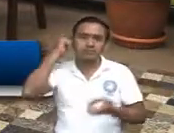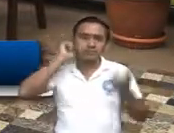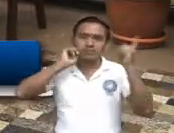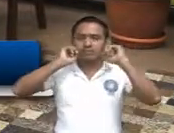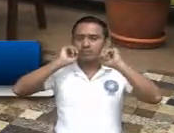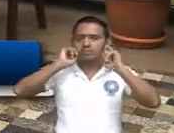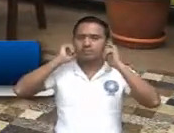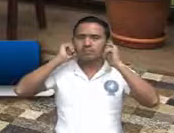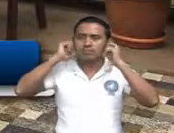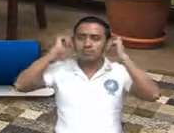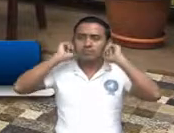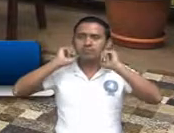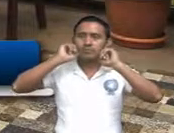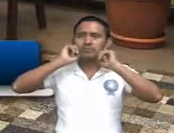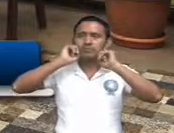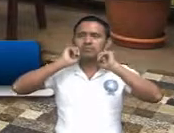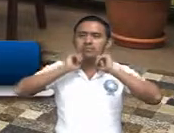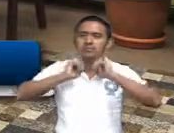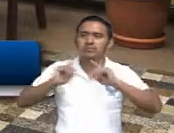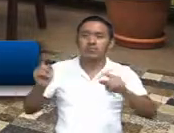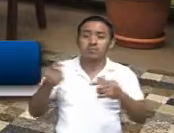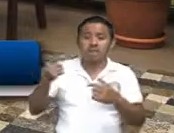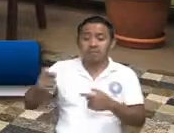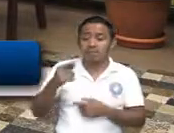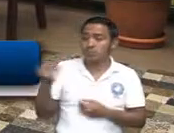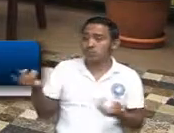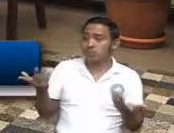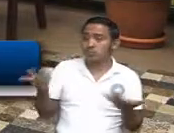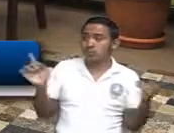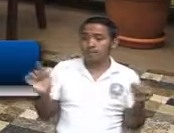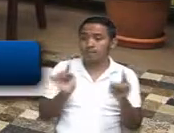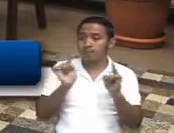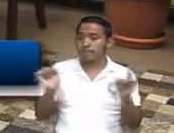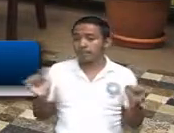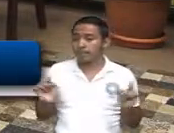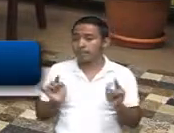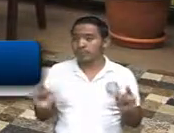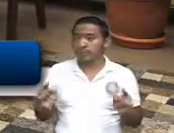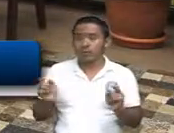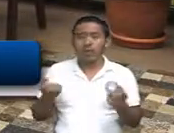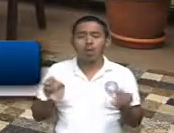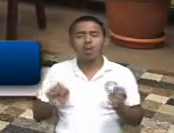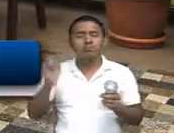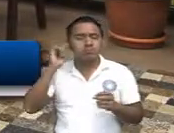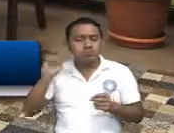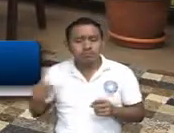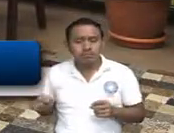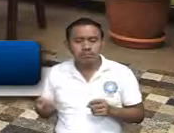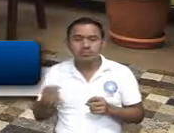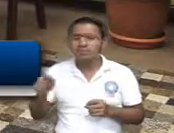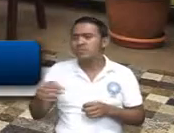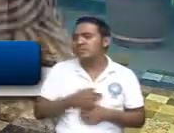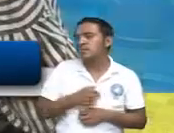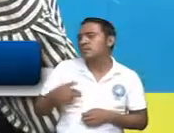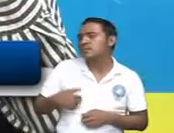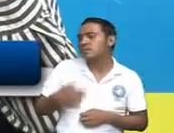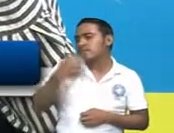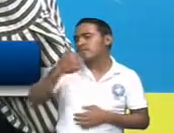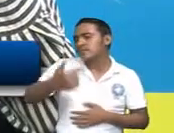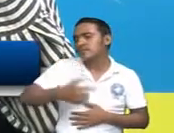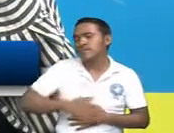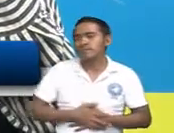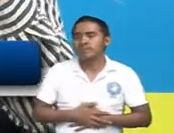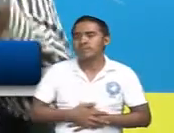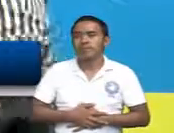usted no sabe en qué nivel está escuchando música o está escuchando la radio esa persona que le recomienda por ejemplo este